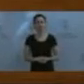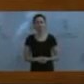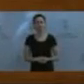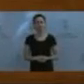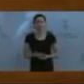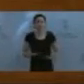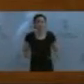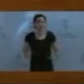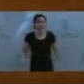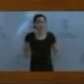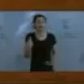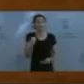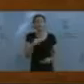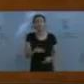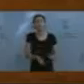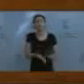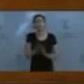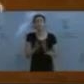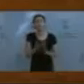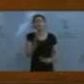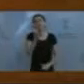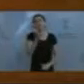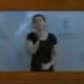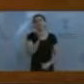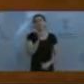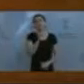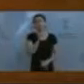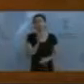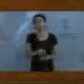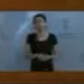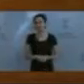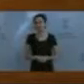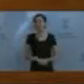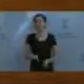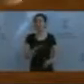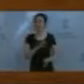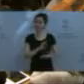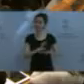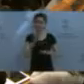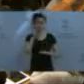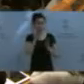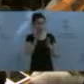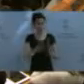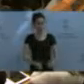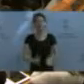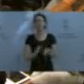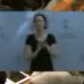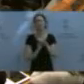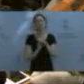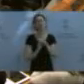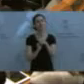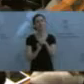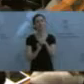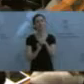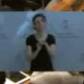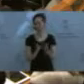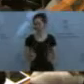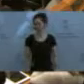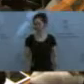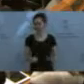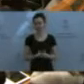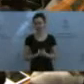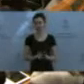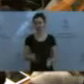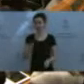Y así les va, y así les va, señora consejera. Y yo siento que, al igual que los que vamos